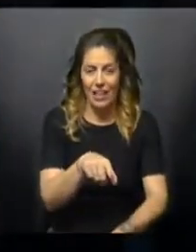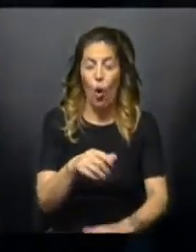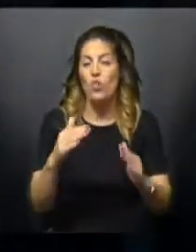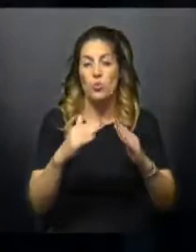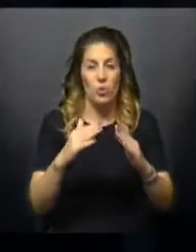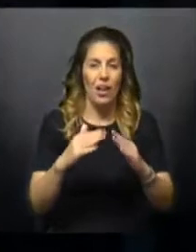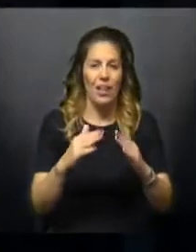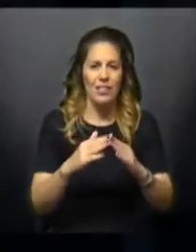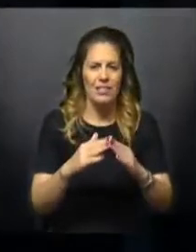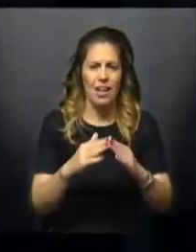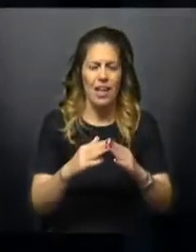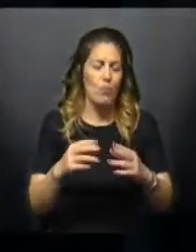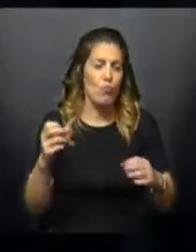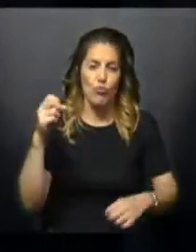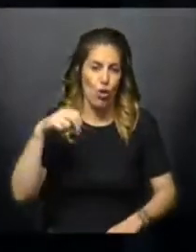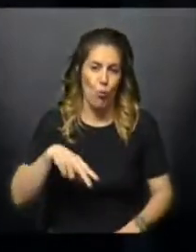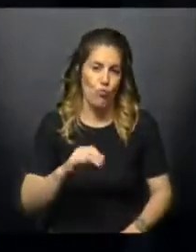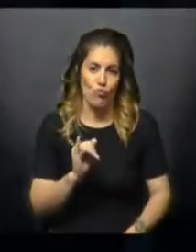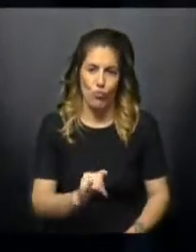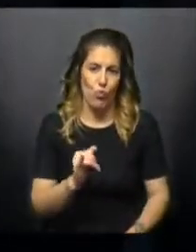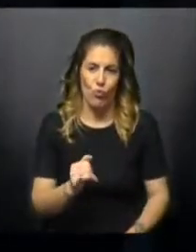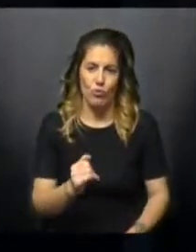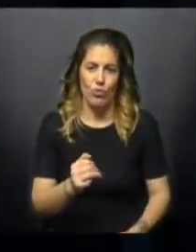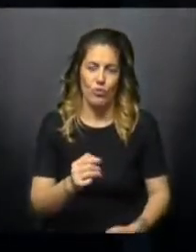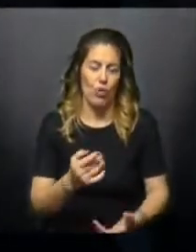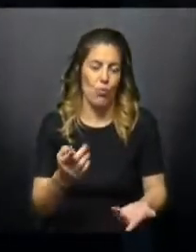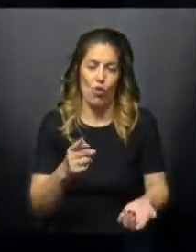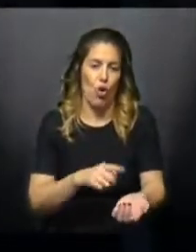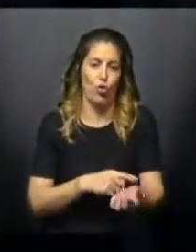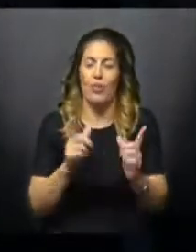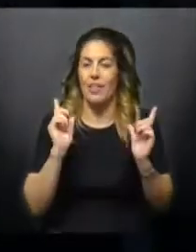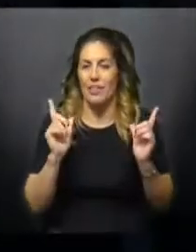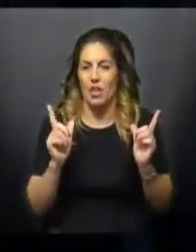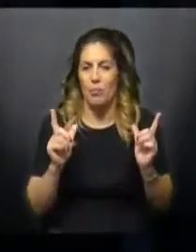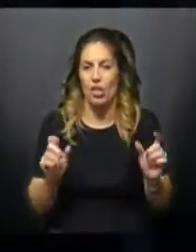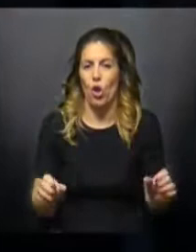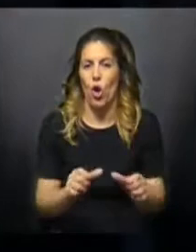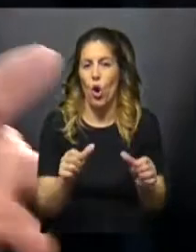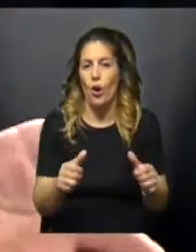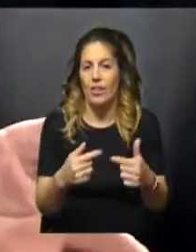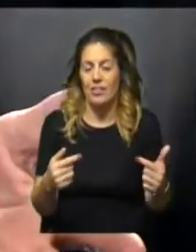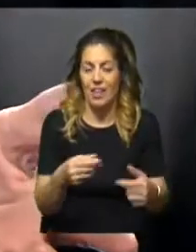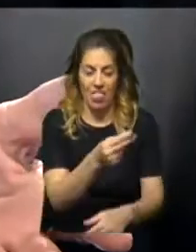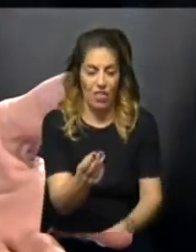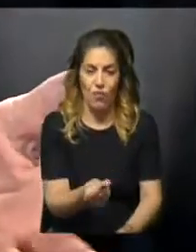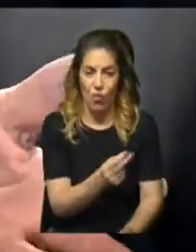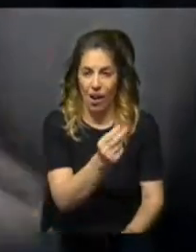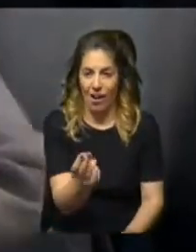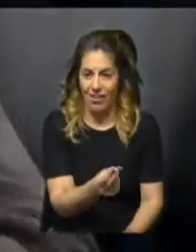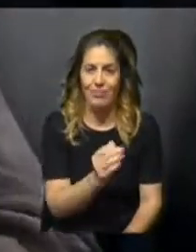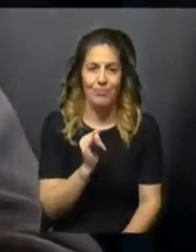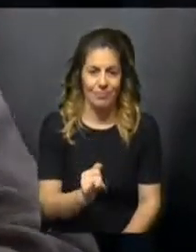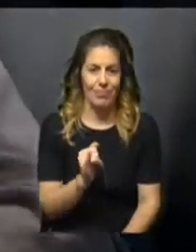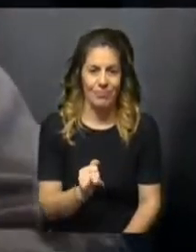en sus casas es muy común que su un entretenimiento o las tareas en el jardín sean dibujar total